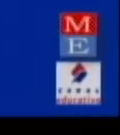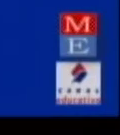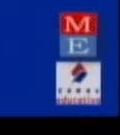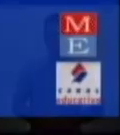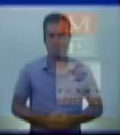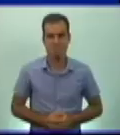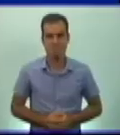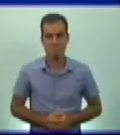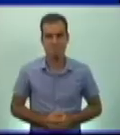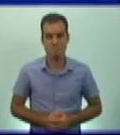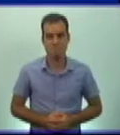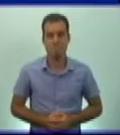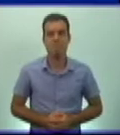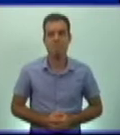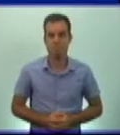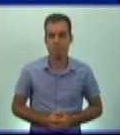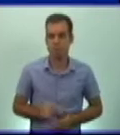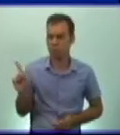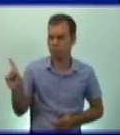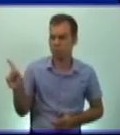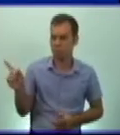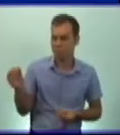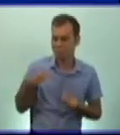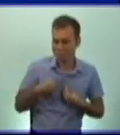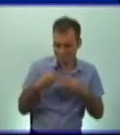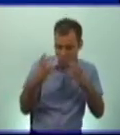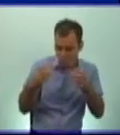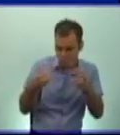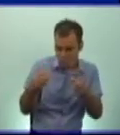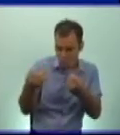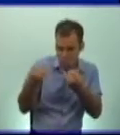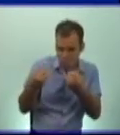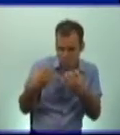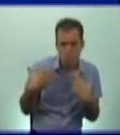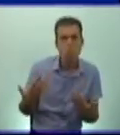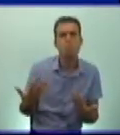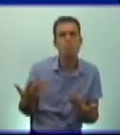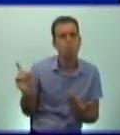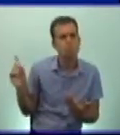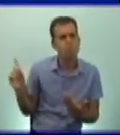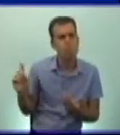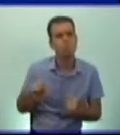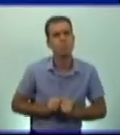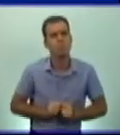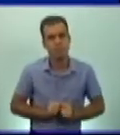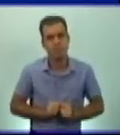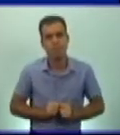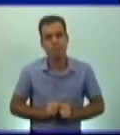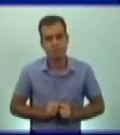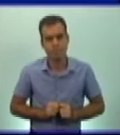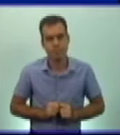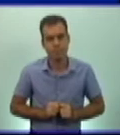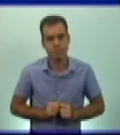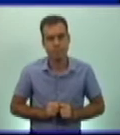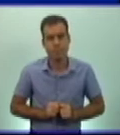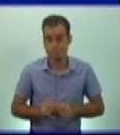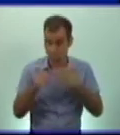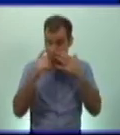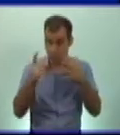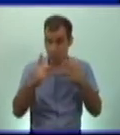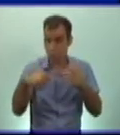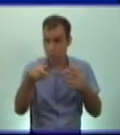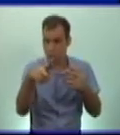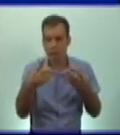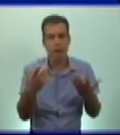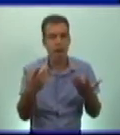Información desde el punto de vista cuantitativo nos brinda esta misma ecuación química. Bien, aquí es importante que